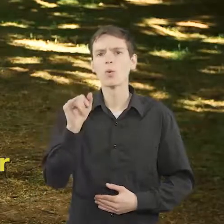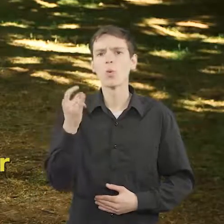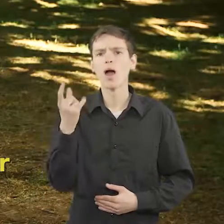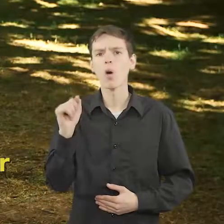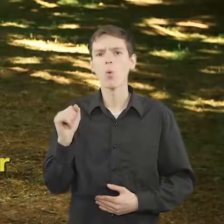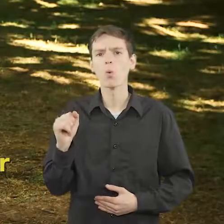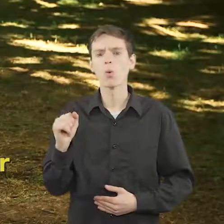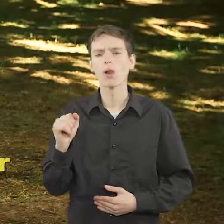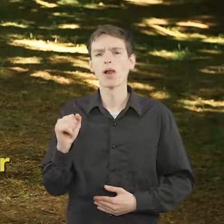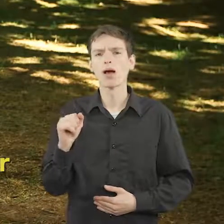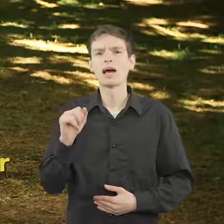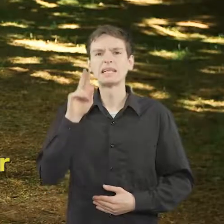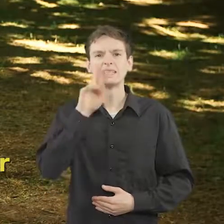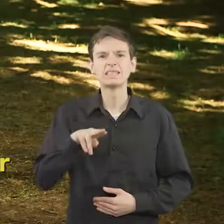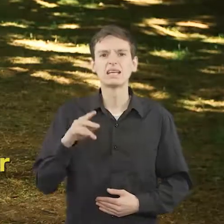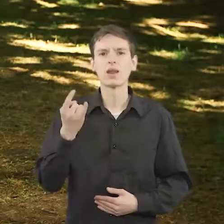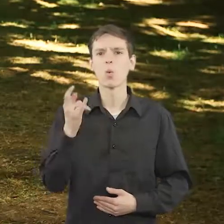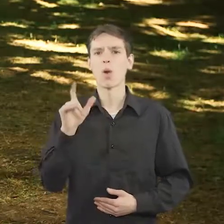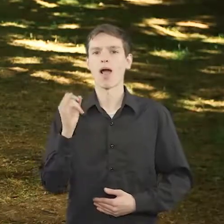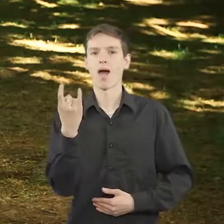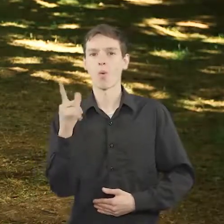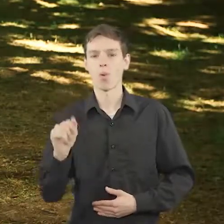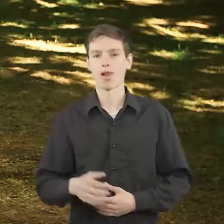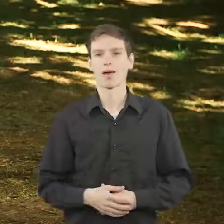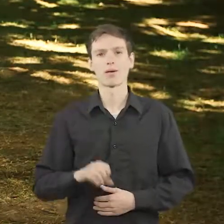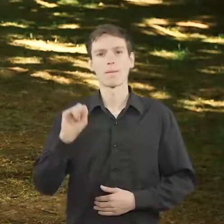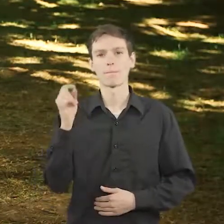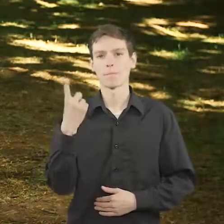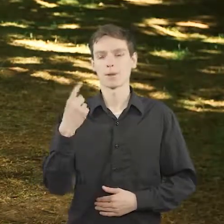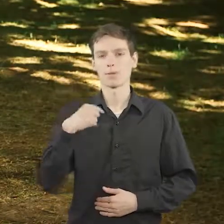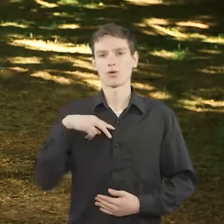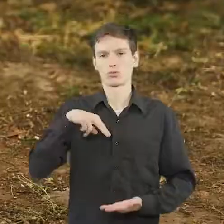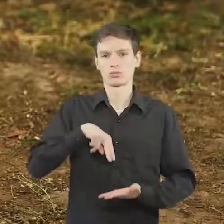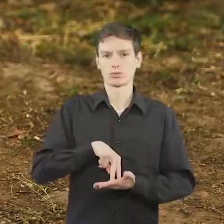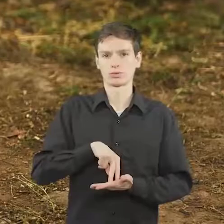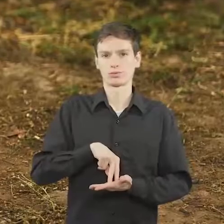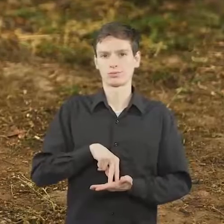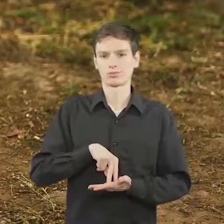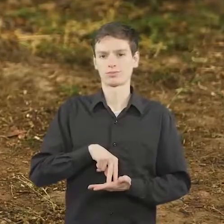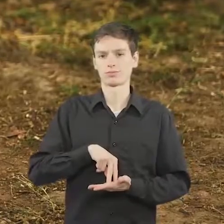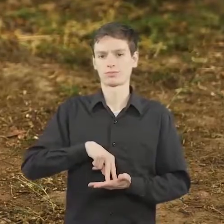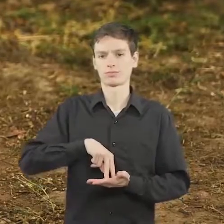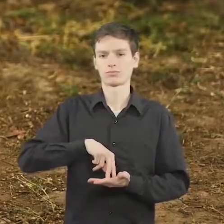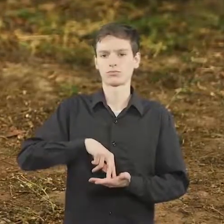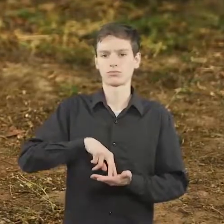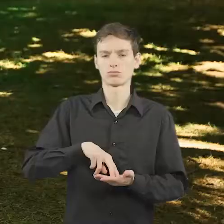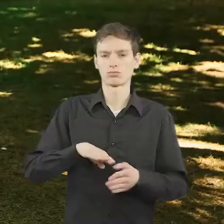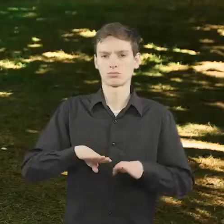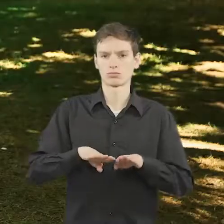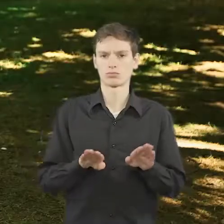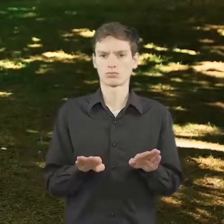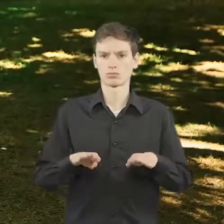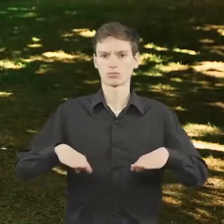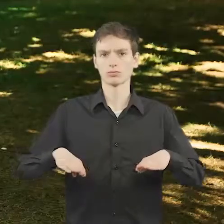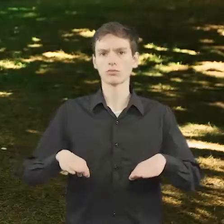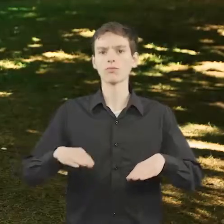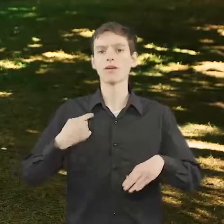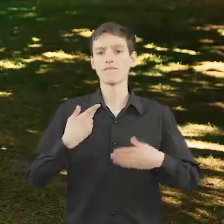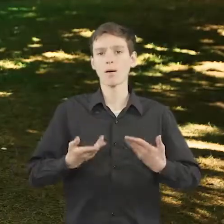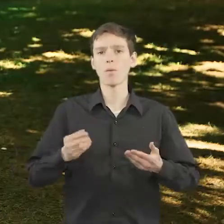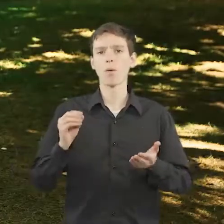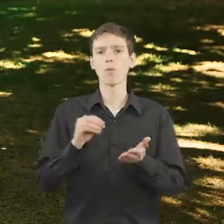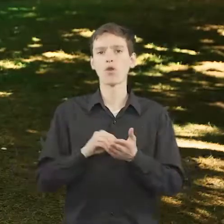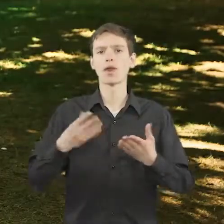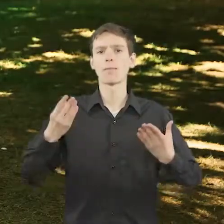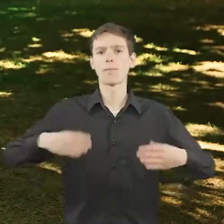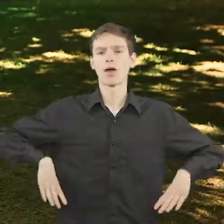usar un Hula Hula sin un Hula Hula? Pues primero hay que ponerse en posición. Van a abrir un poquito las piernas. Así. Van a poner sus